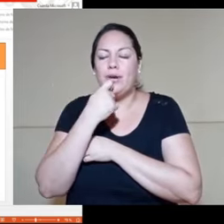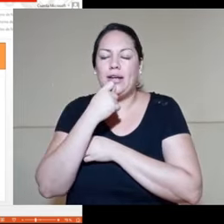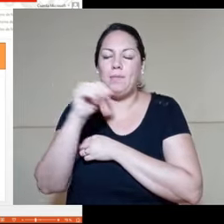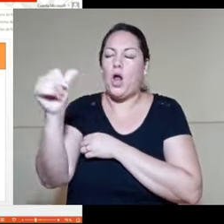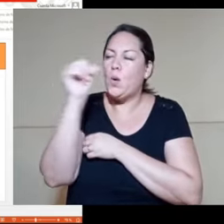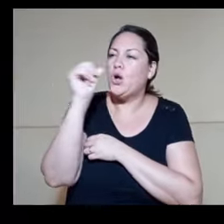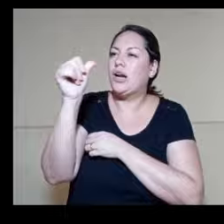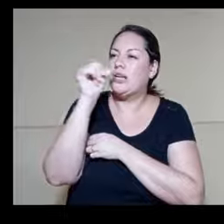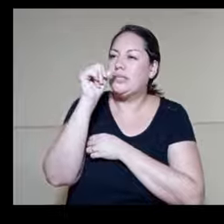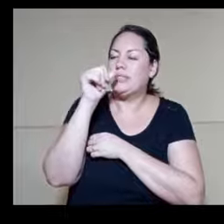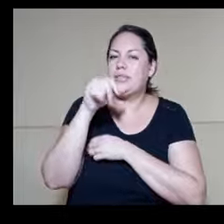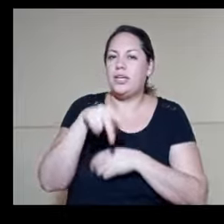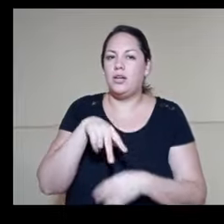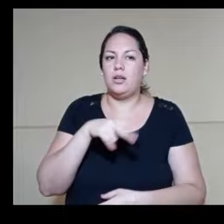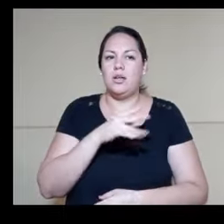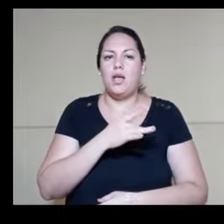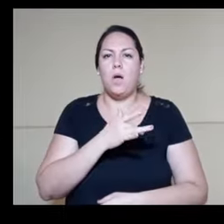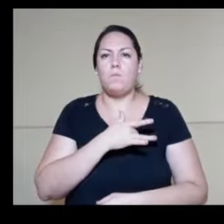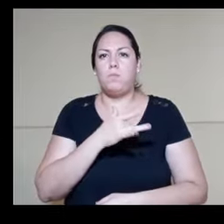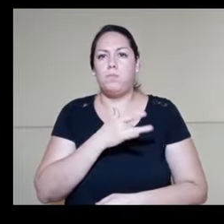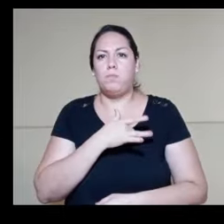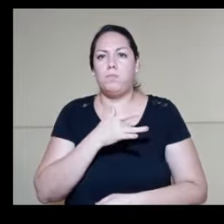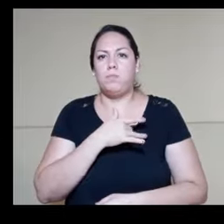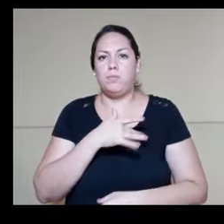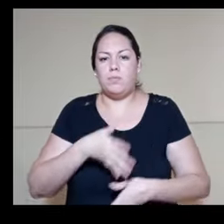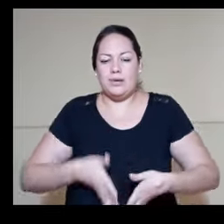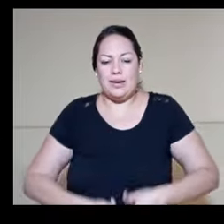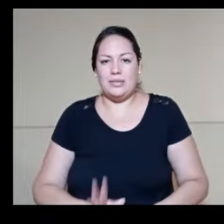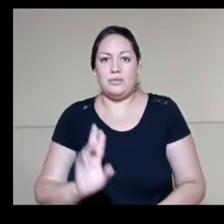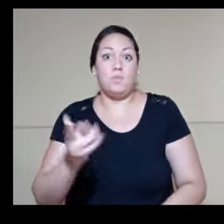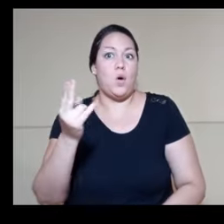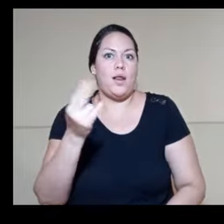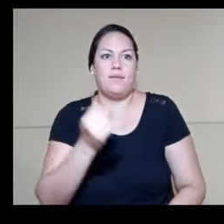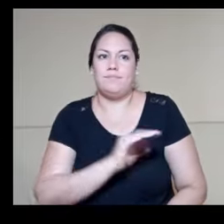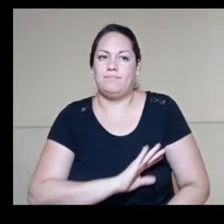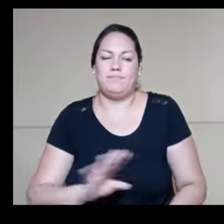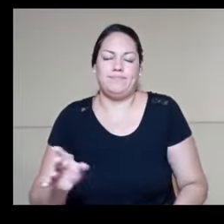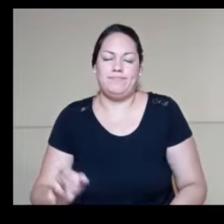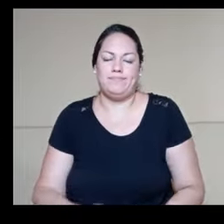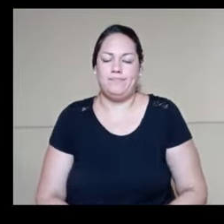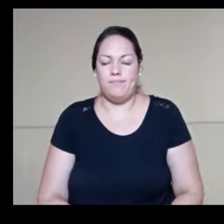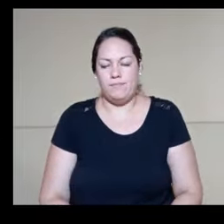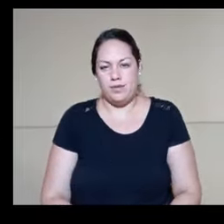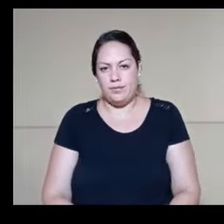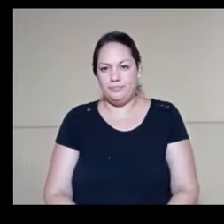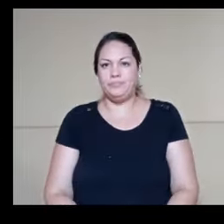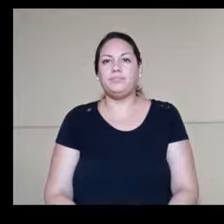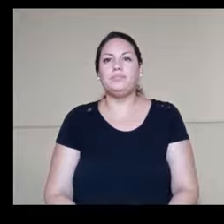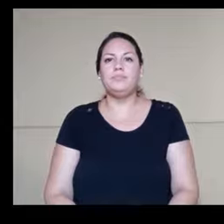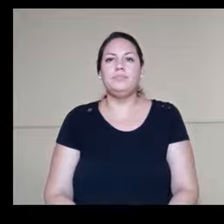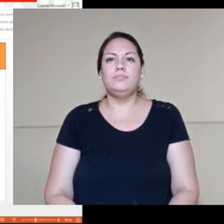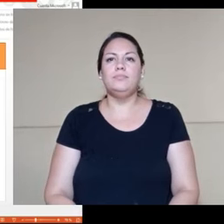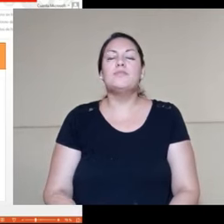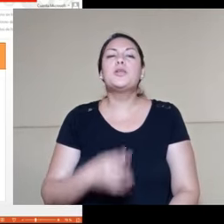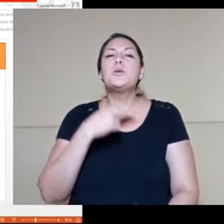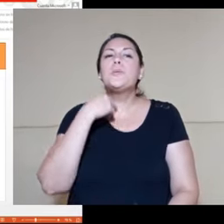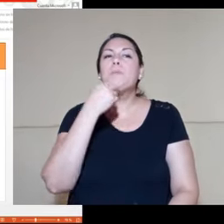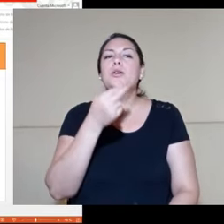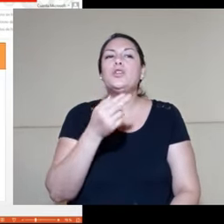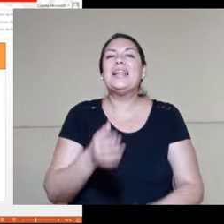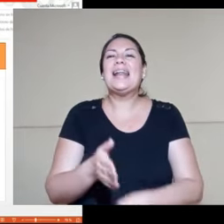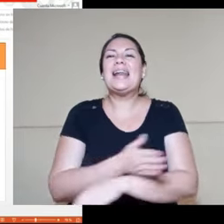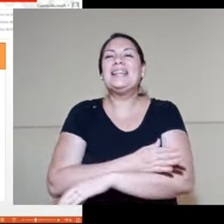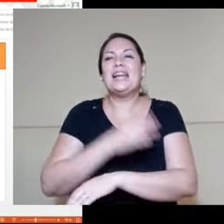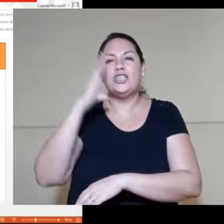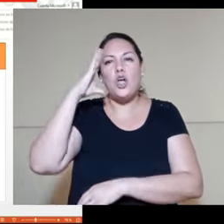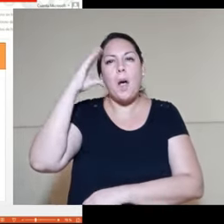con una borrachera que les produce paro respiratorio y algunos de los niños mueren apenas nacen. Después otra